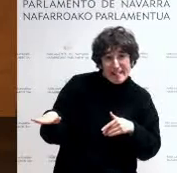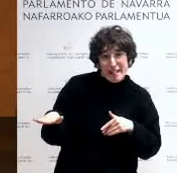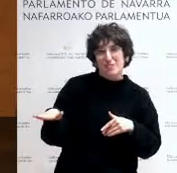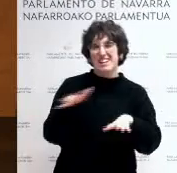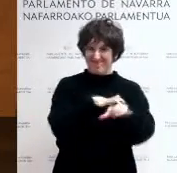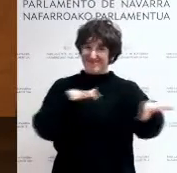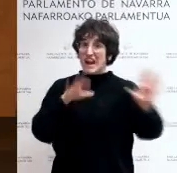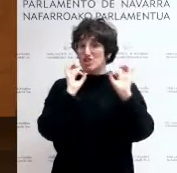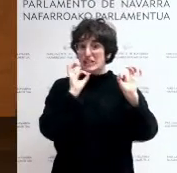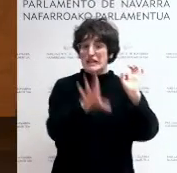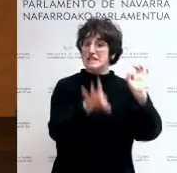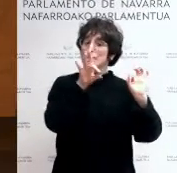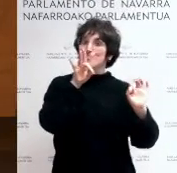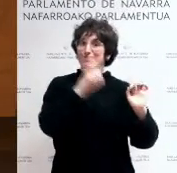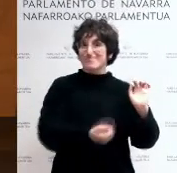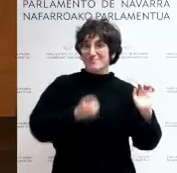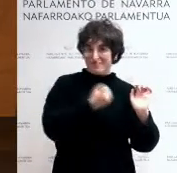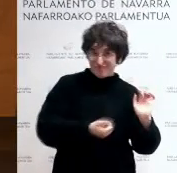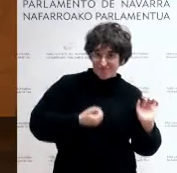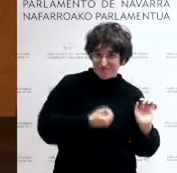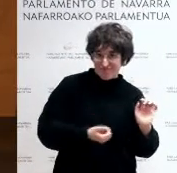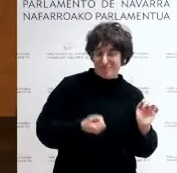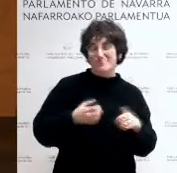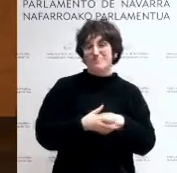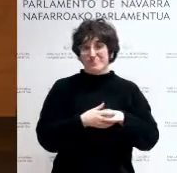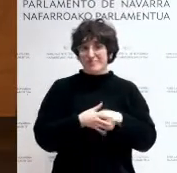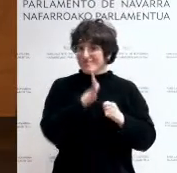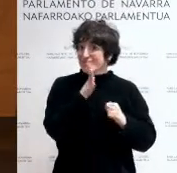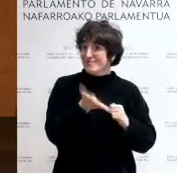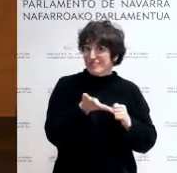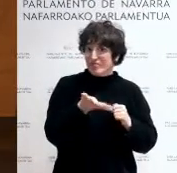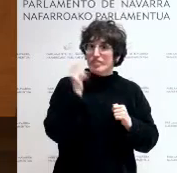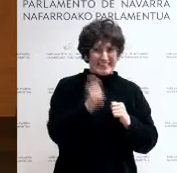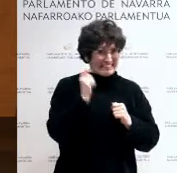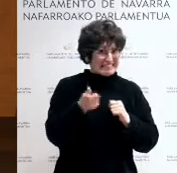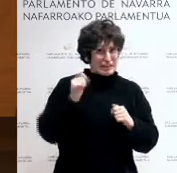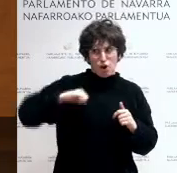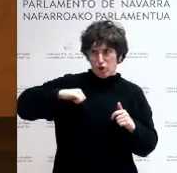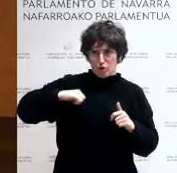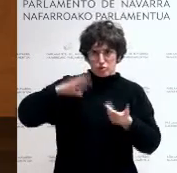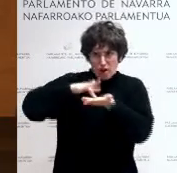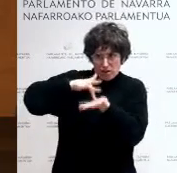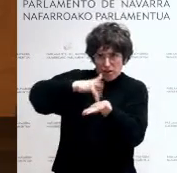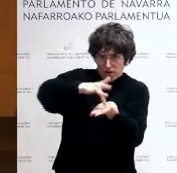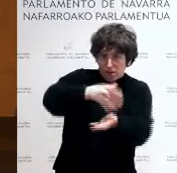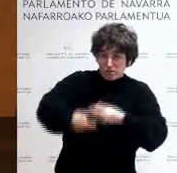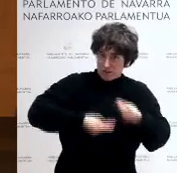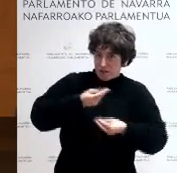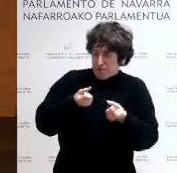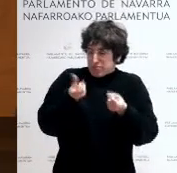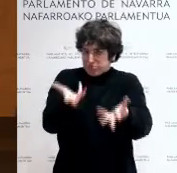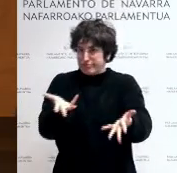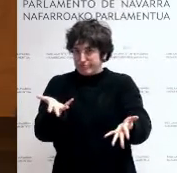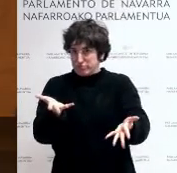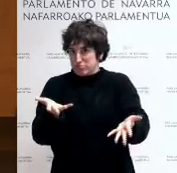niñas. Luego, las ecografías se hacen y se hacen mucho en los hospitales, no es algo anecdótico. Hace escasos